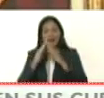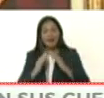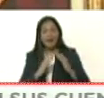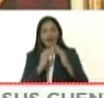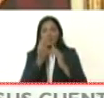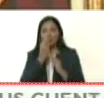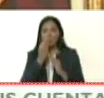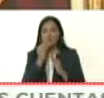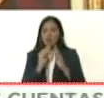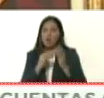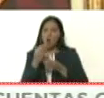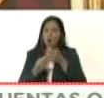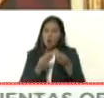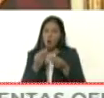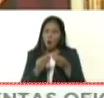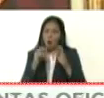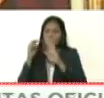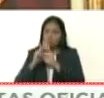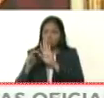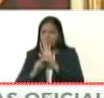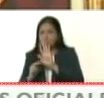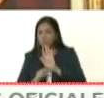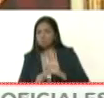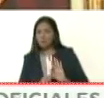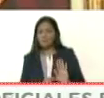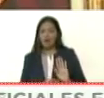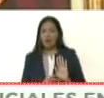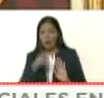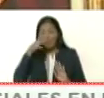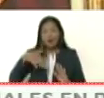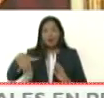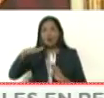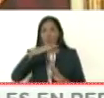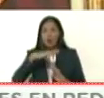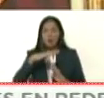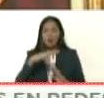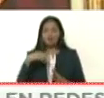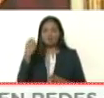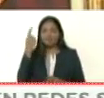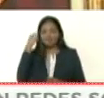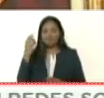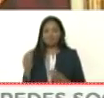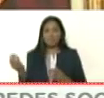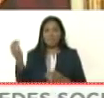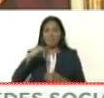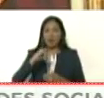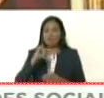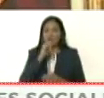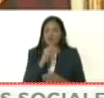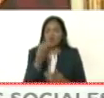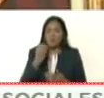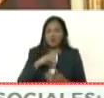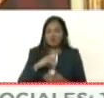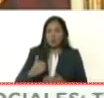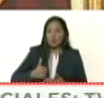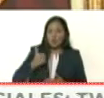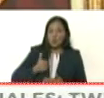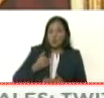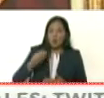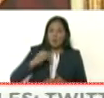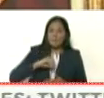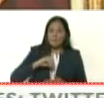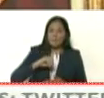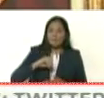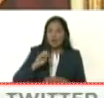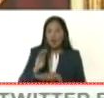del funcionamiento de las bases de misiones, para que nuestro pueblo cada vez tenga mayor acceso, oportunidad y